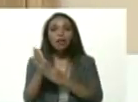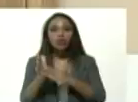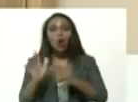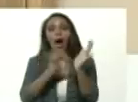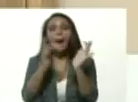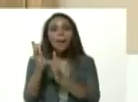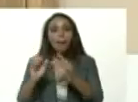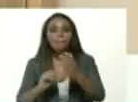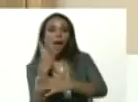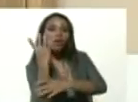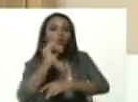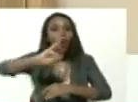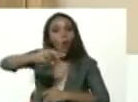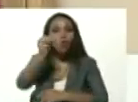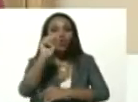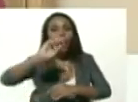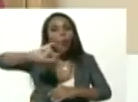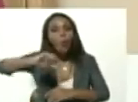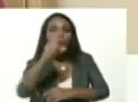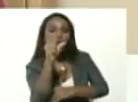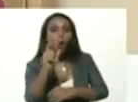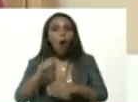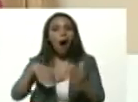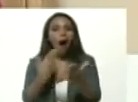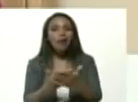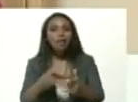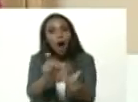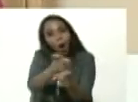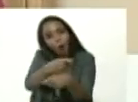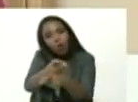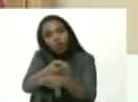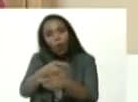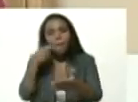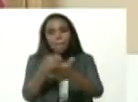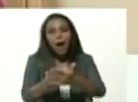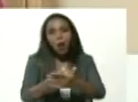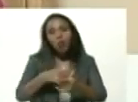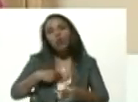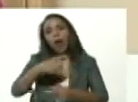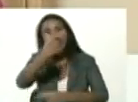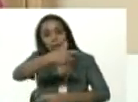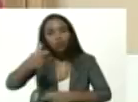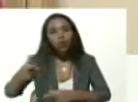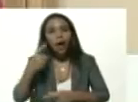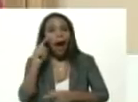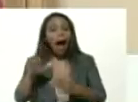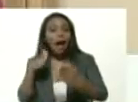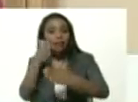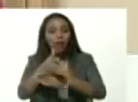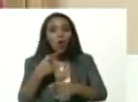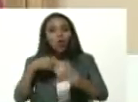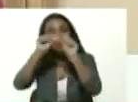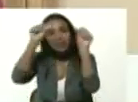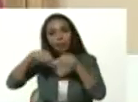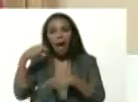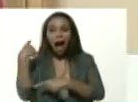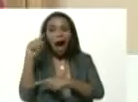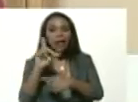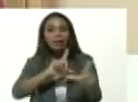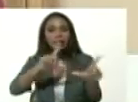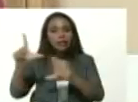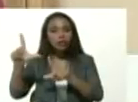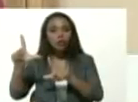junio, julio, agosto, hasta el mes de agosto, el pago de la nómina a través de los sistemas que ya tenemos establecidos con